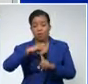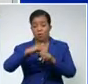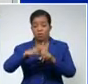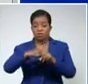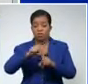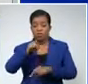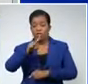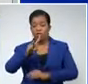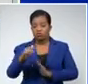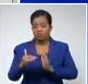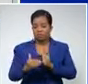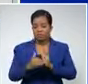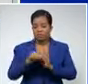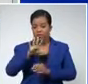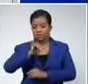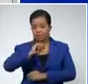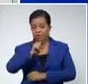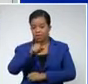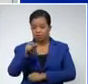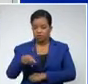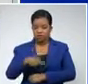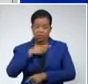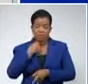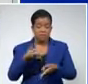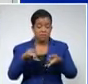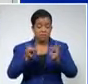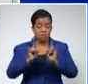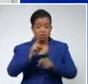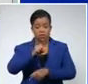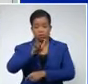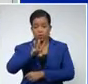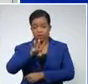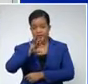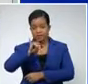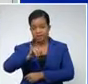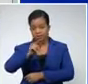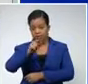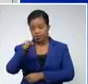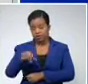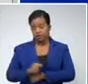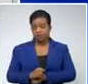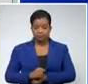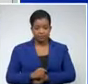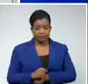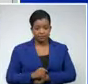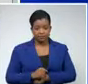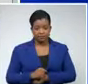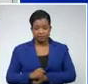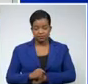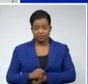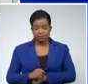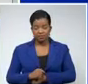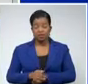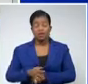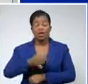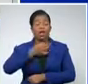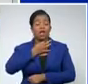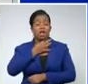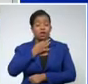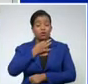12.056 casos y fallecieron 146 personas. Enero, ya desde